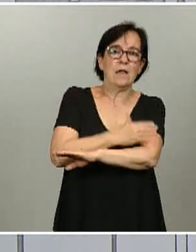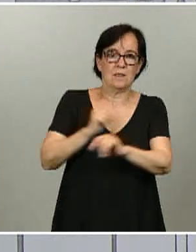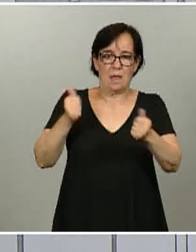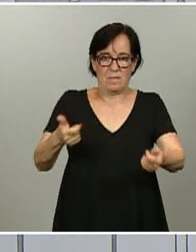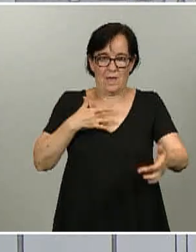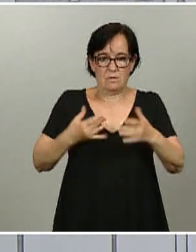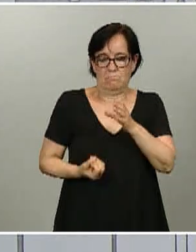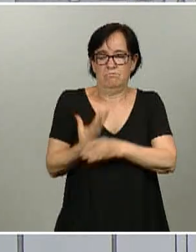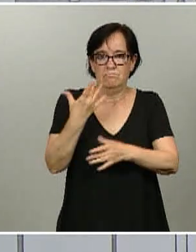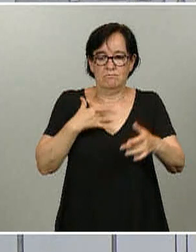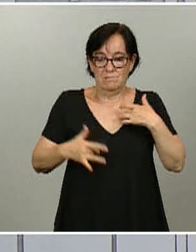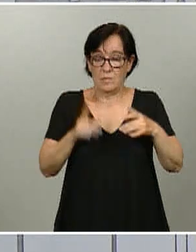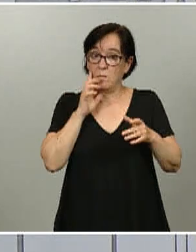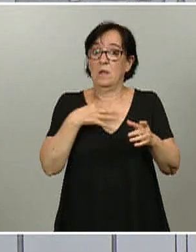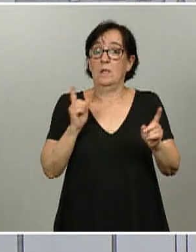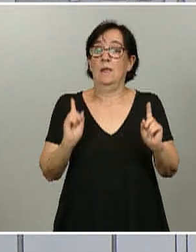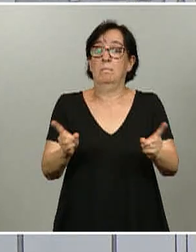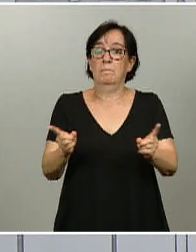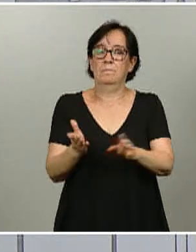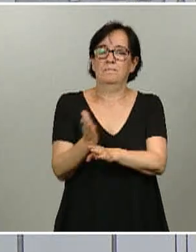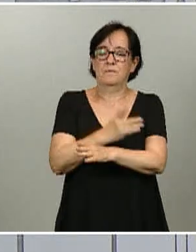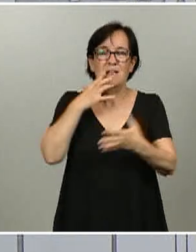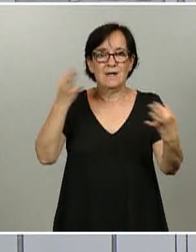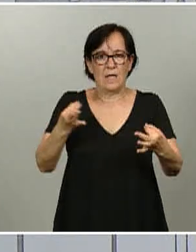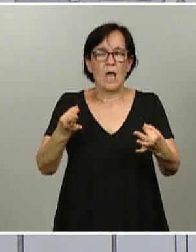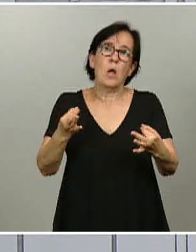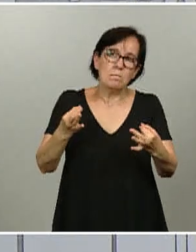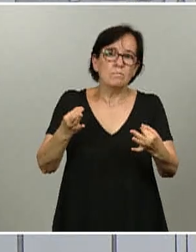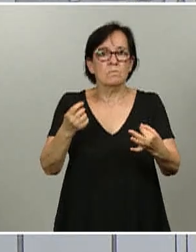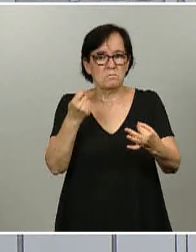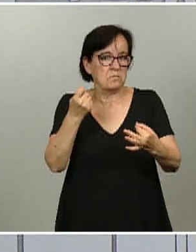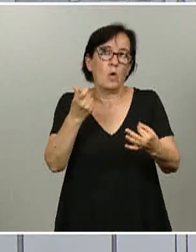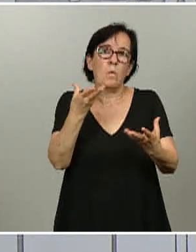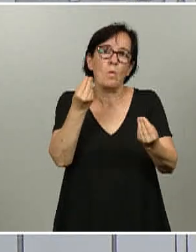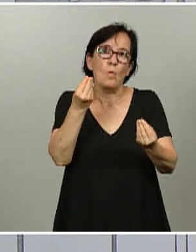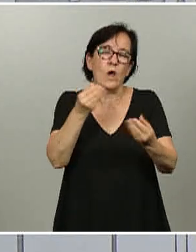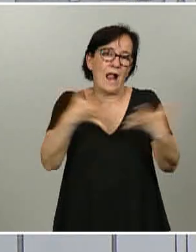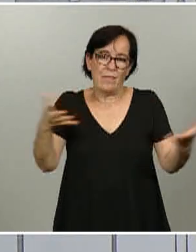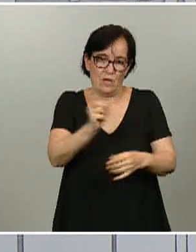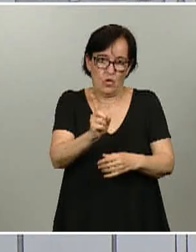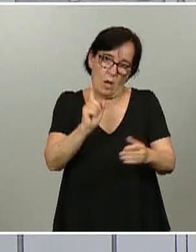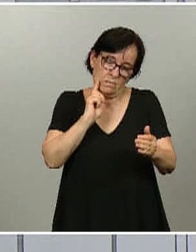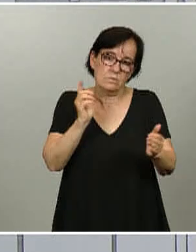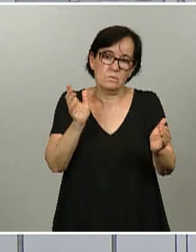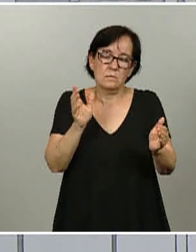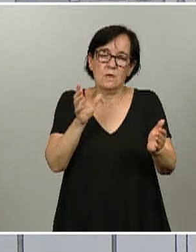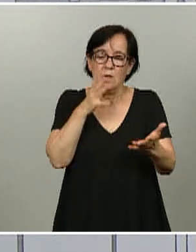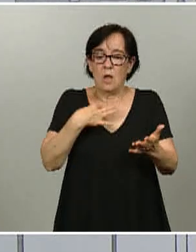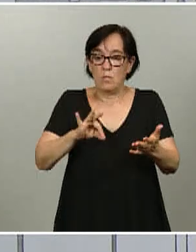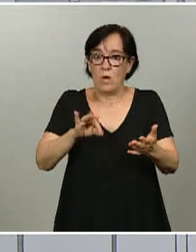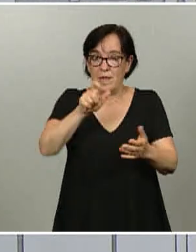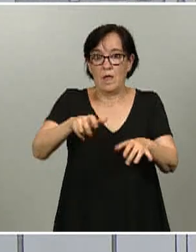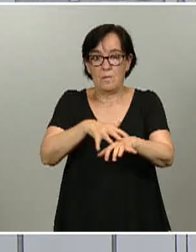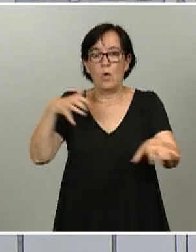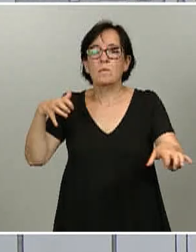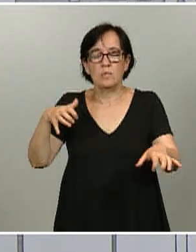de ese riesgo relativamente pequeño, pero un riesgo al fin y al cabo al que se puede exponer la población, pues se mantienen